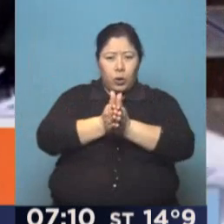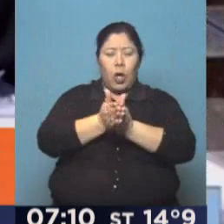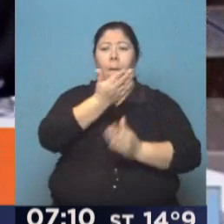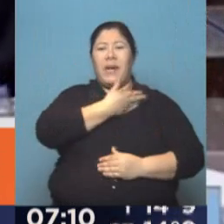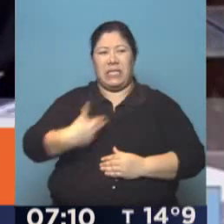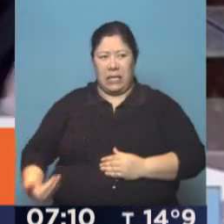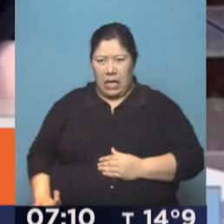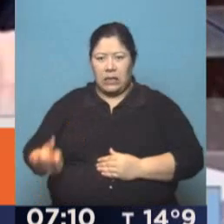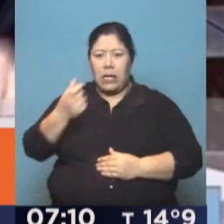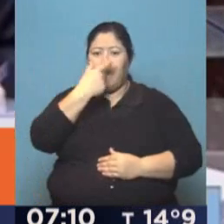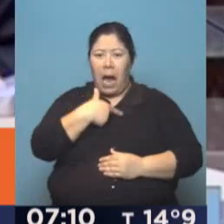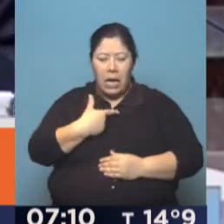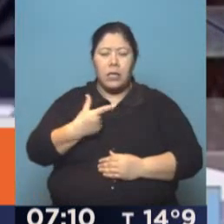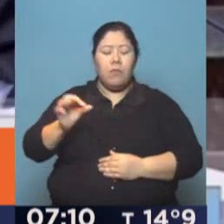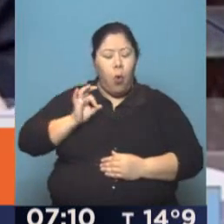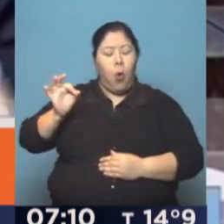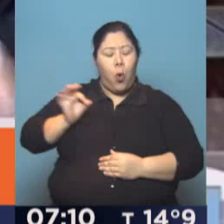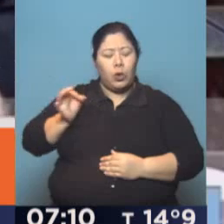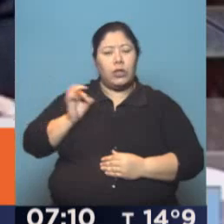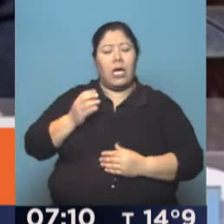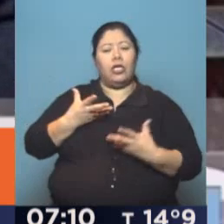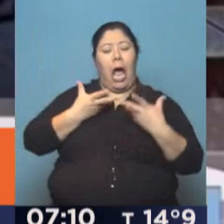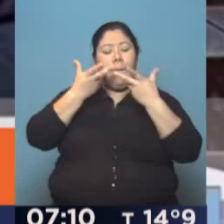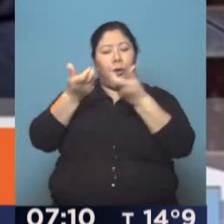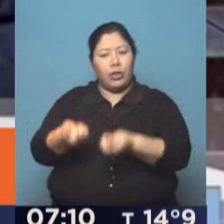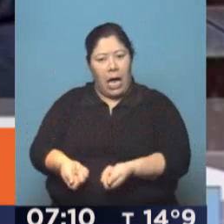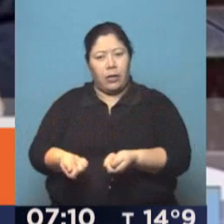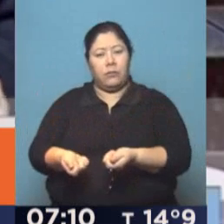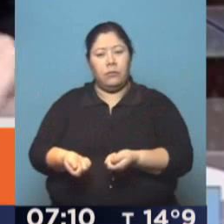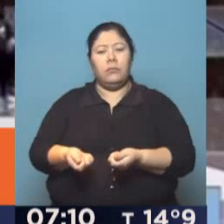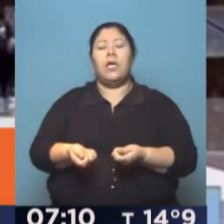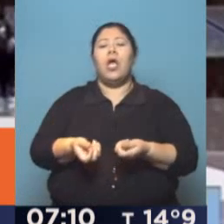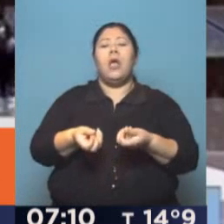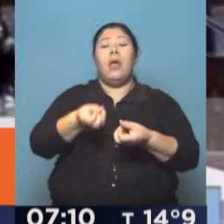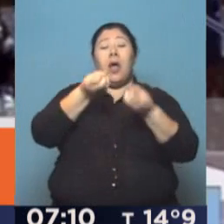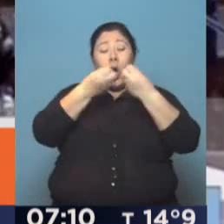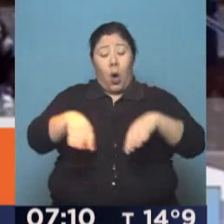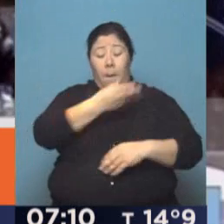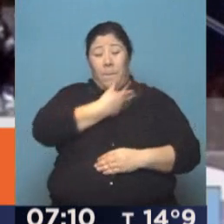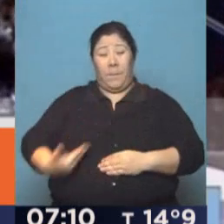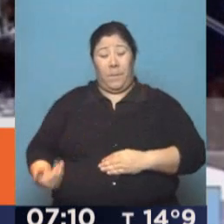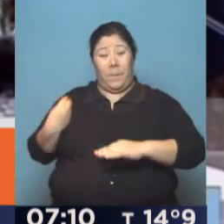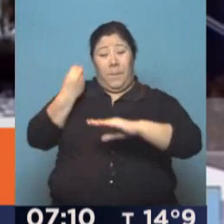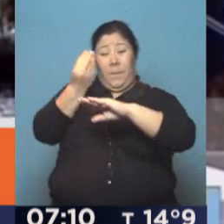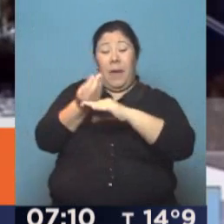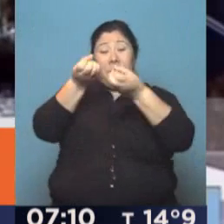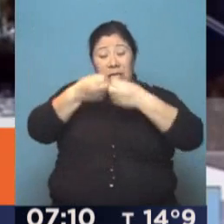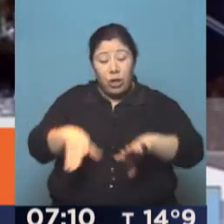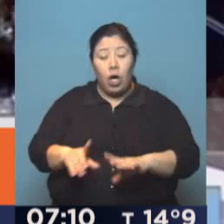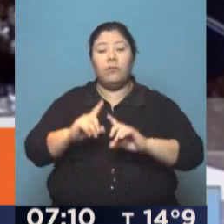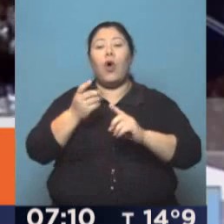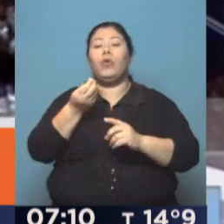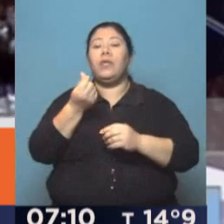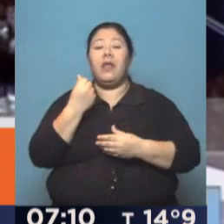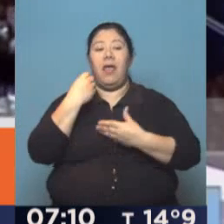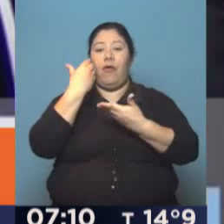productores los últimos años, hemos ido a apoyar en al principio nuestro gobierno con un fondo específico de apoyo y mañana mismo